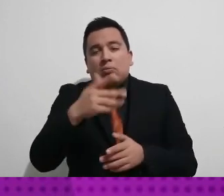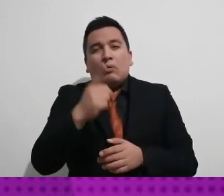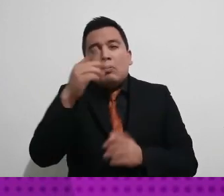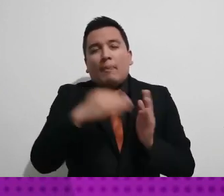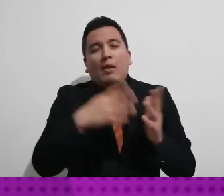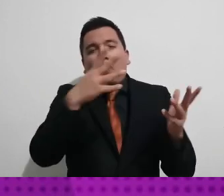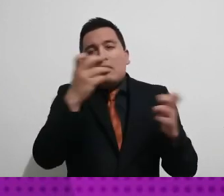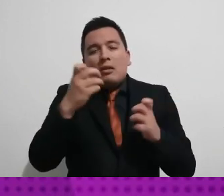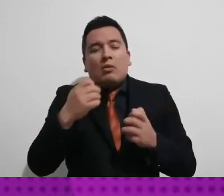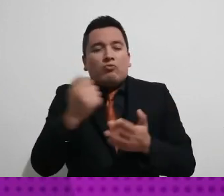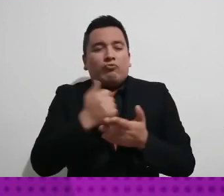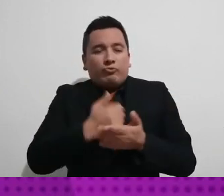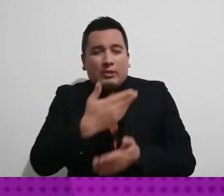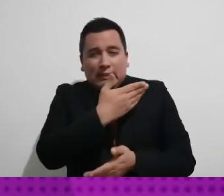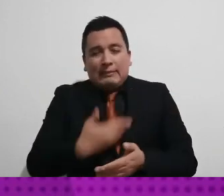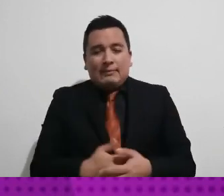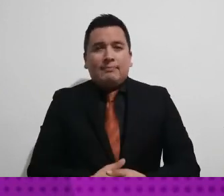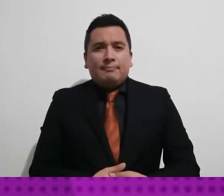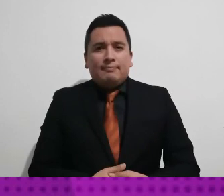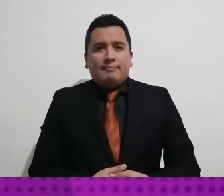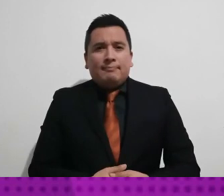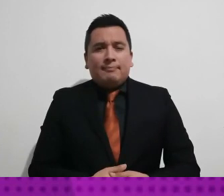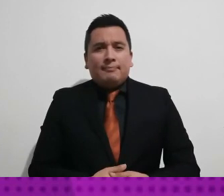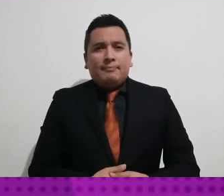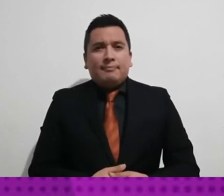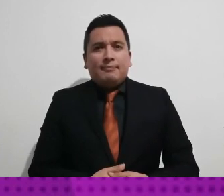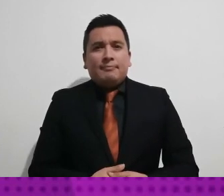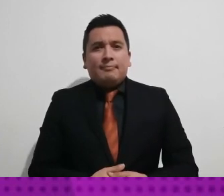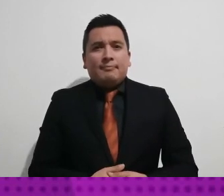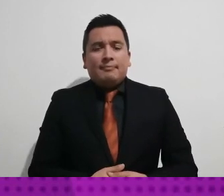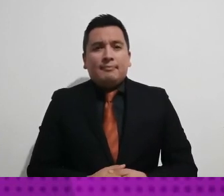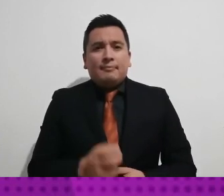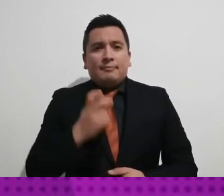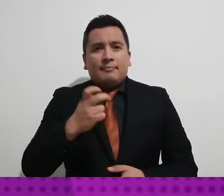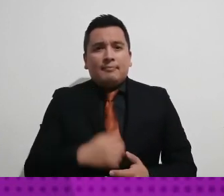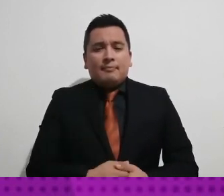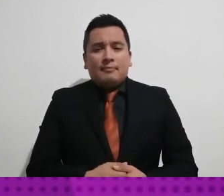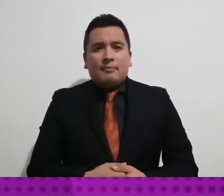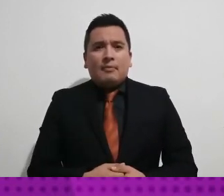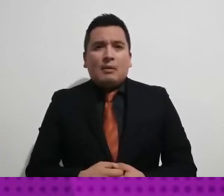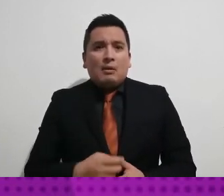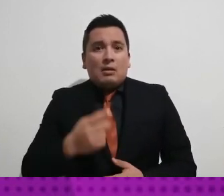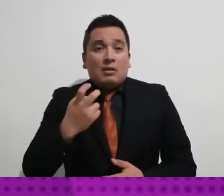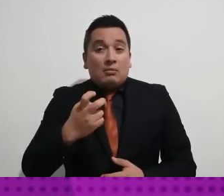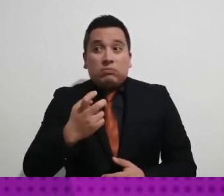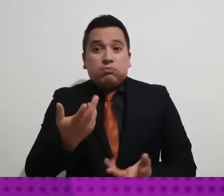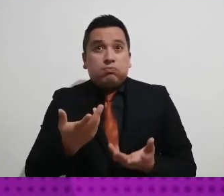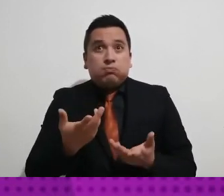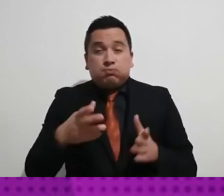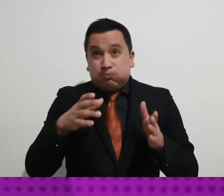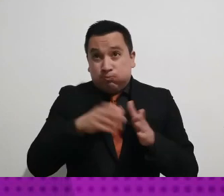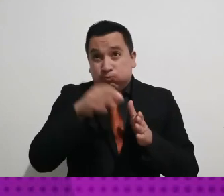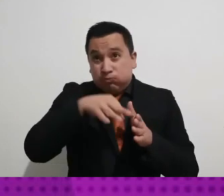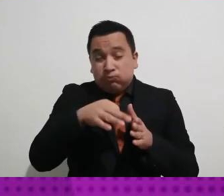del voto cerca de 1,900 ayuntamientos. Se espera que para, bueno, llevar a cabo